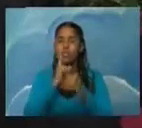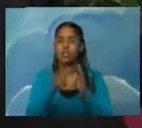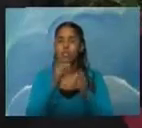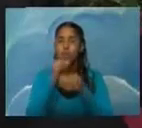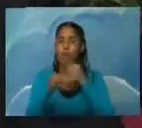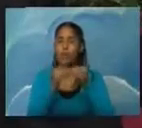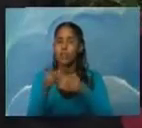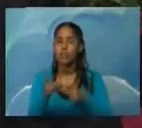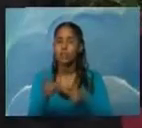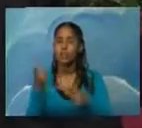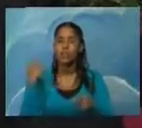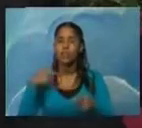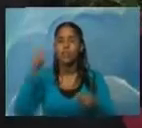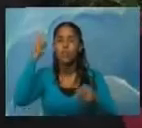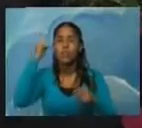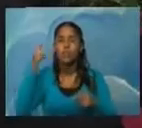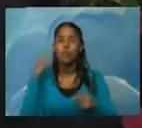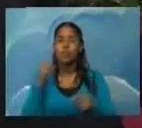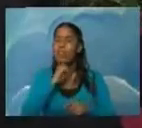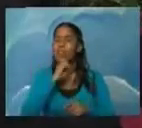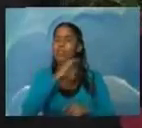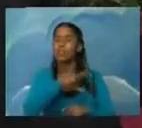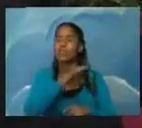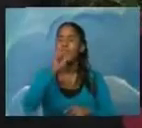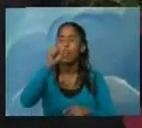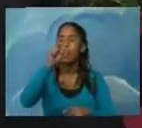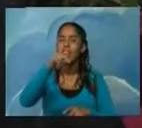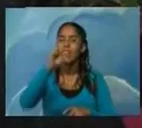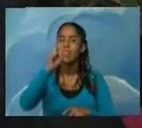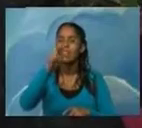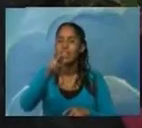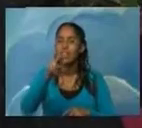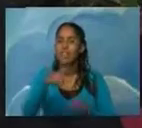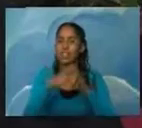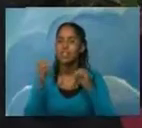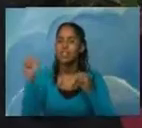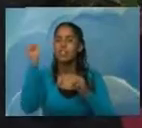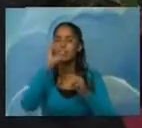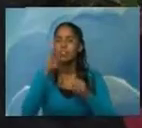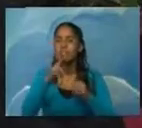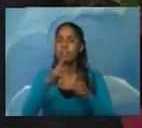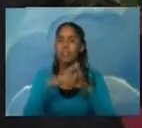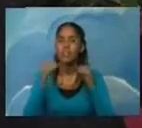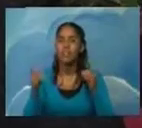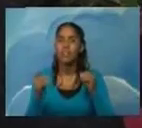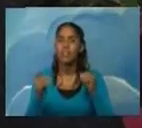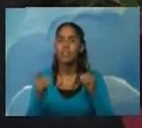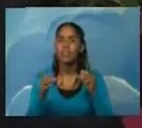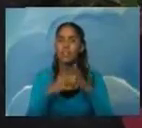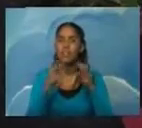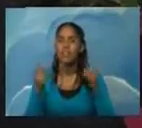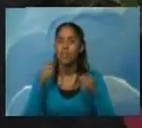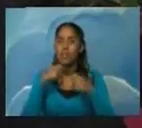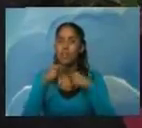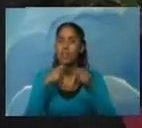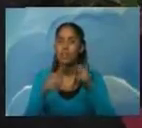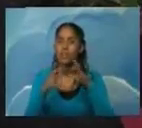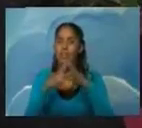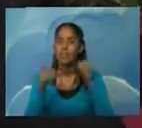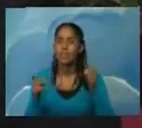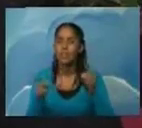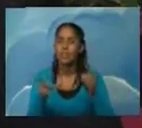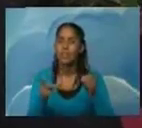establecido. Traigo a memoria la historia de Ananías y Zafira. La historia de Ananías y Zafira, que vendieron una heredad y